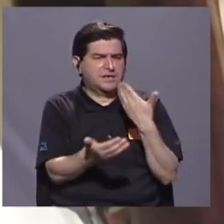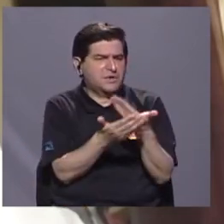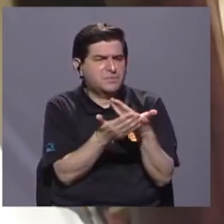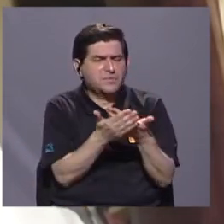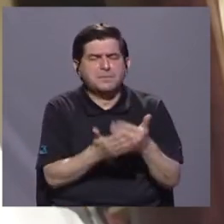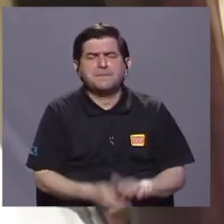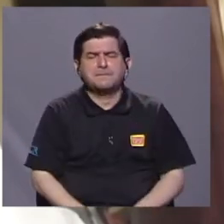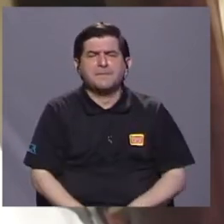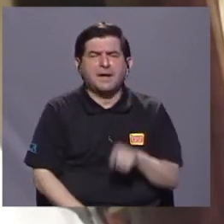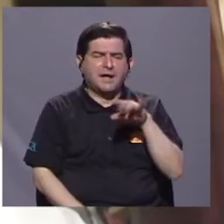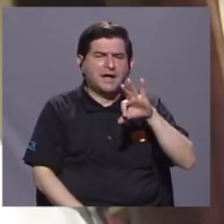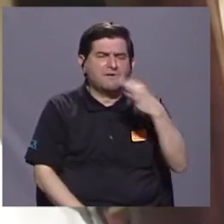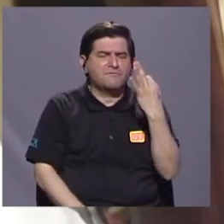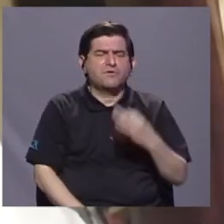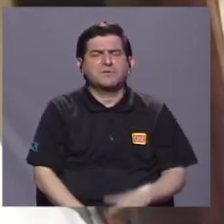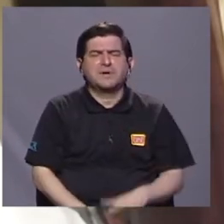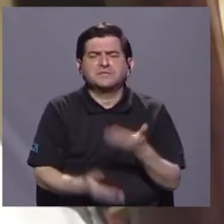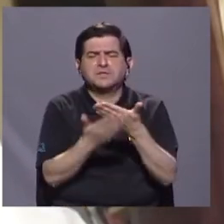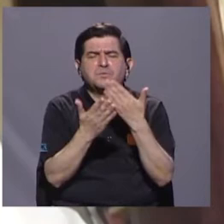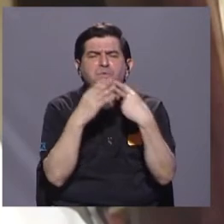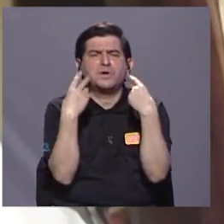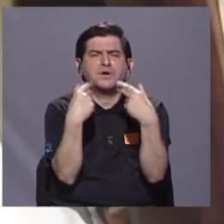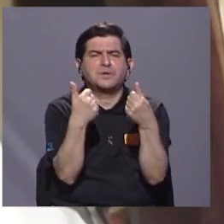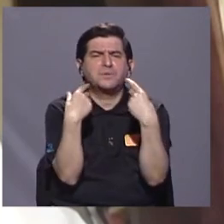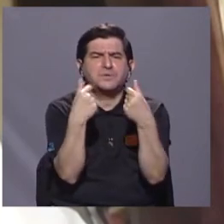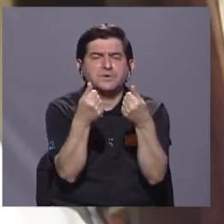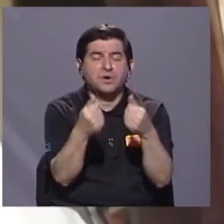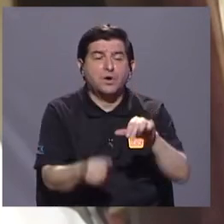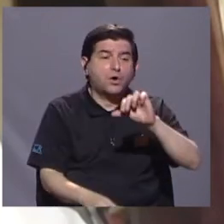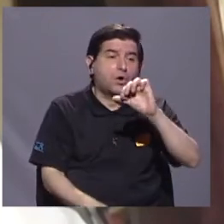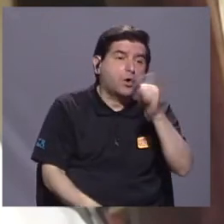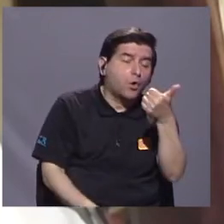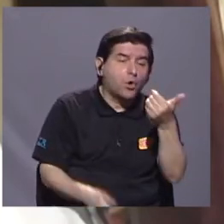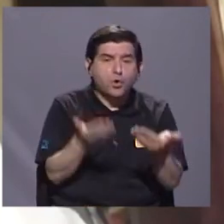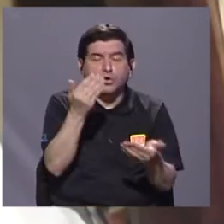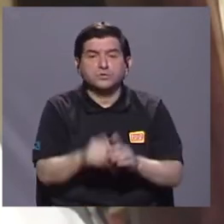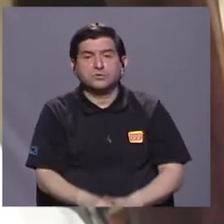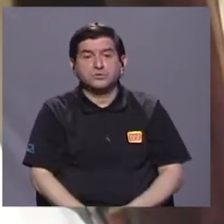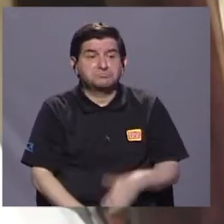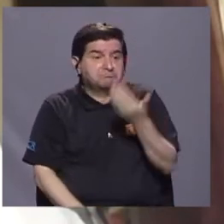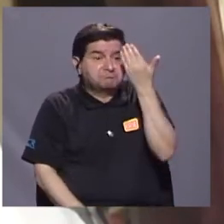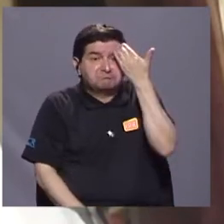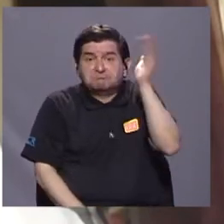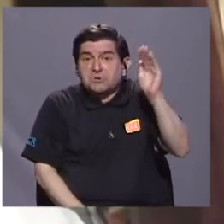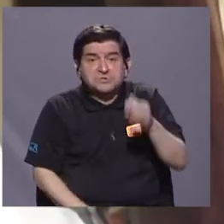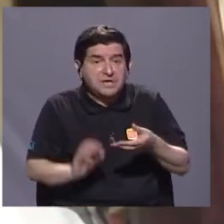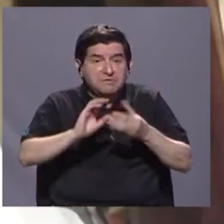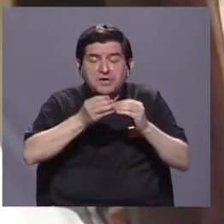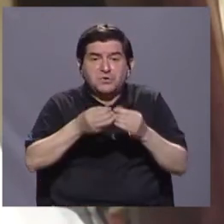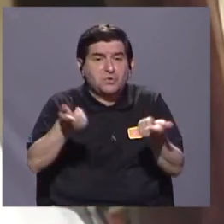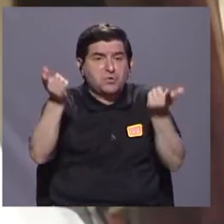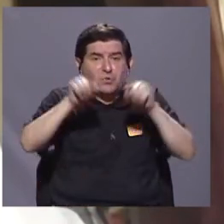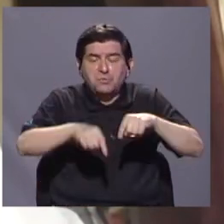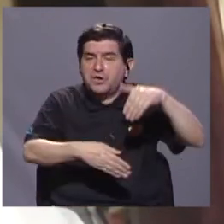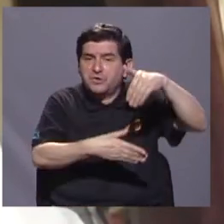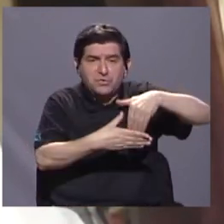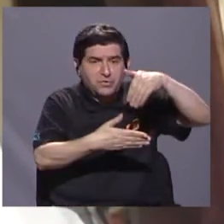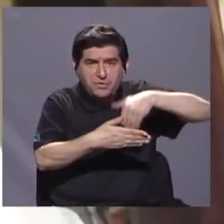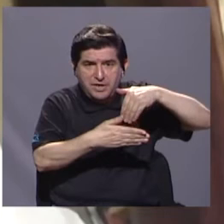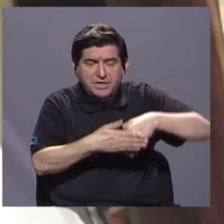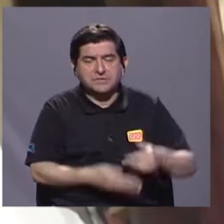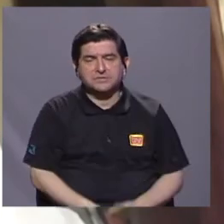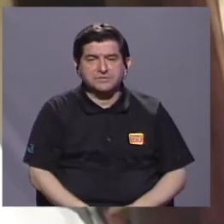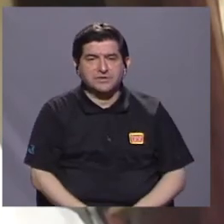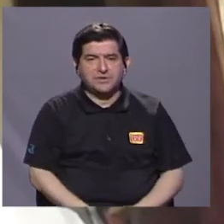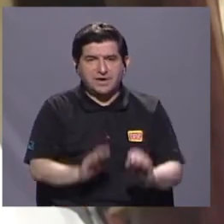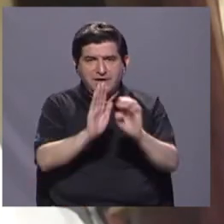de testeo más rápidos. Hay otros en donde inclusive es un misterio la cantidad de casos que se pueden estar registrando. Veamos un